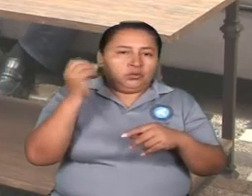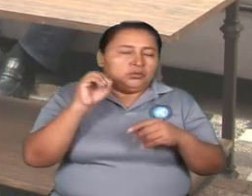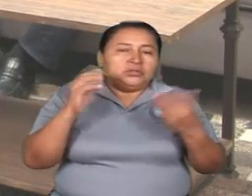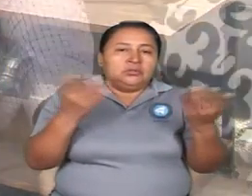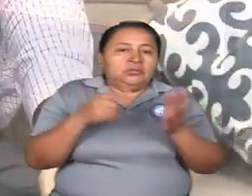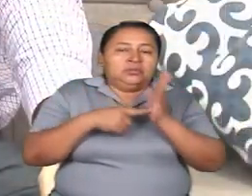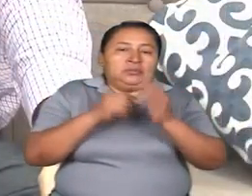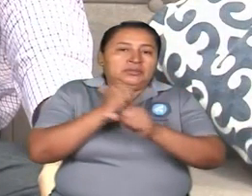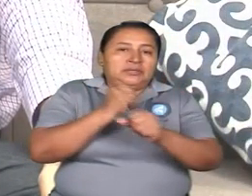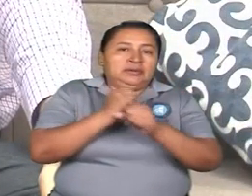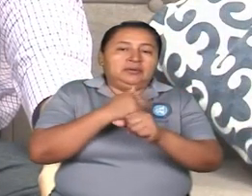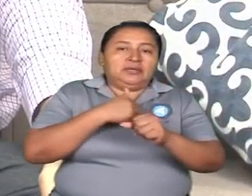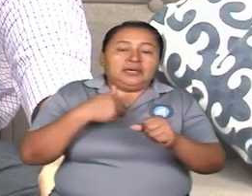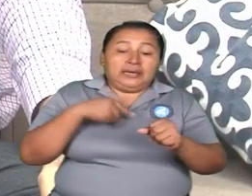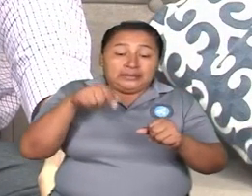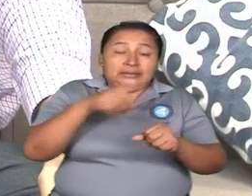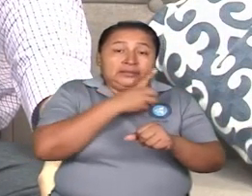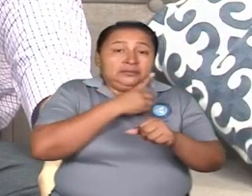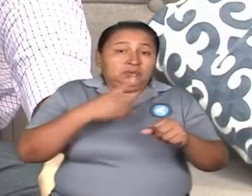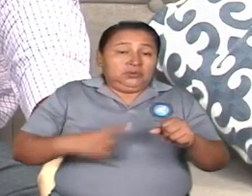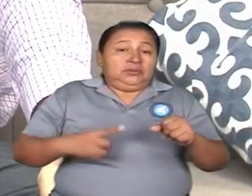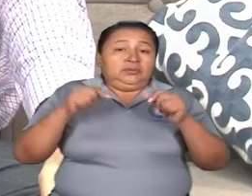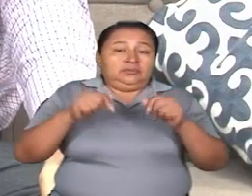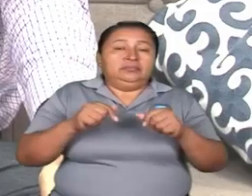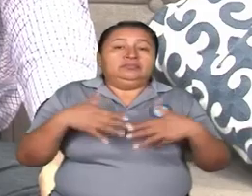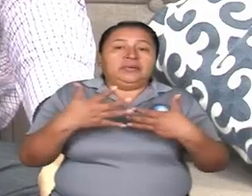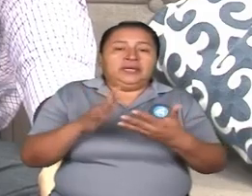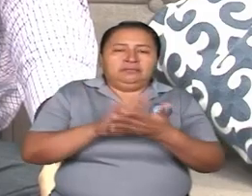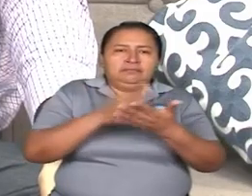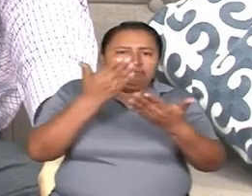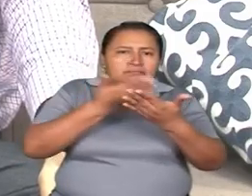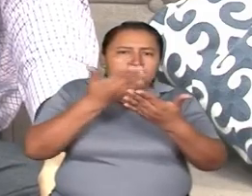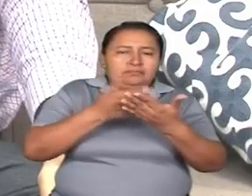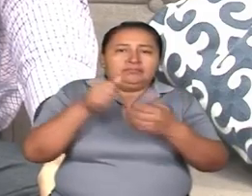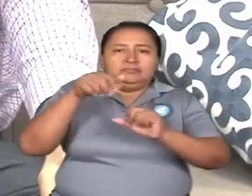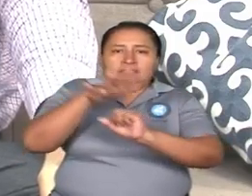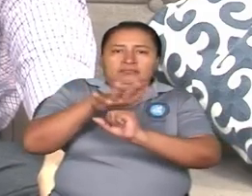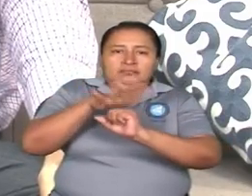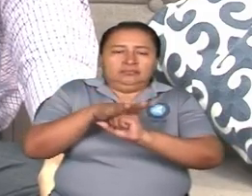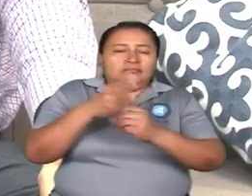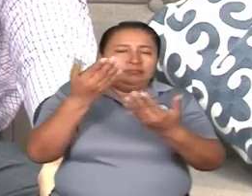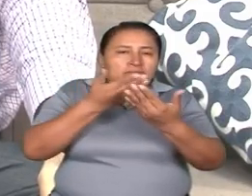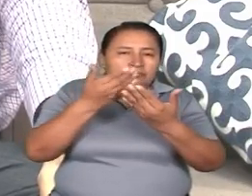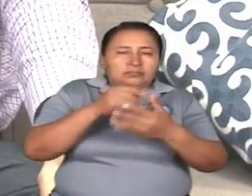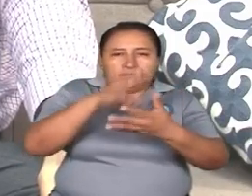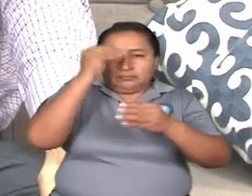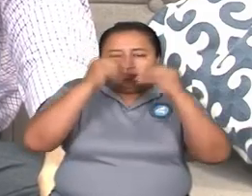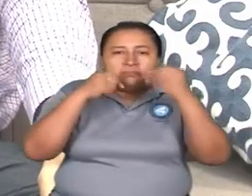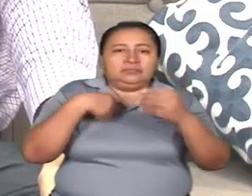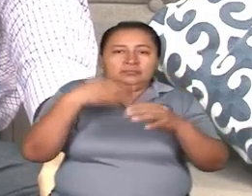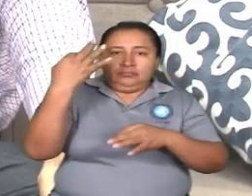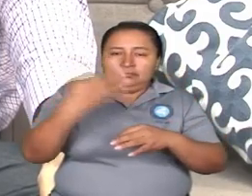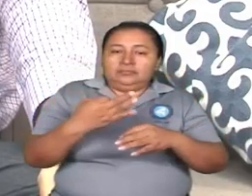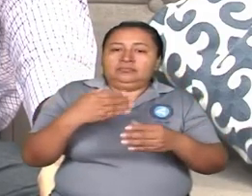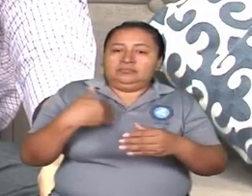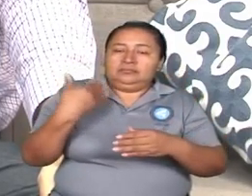en detalle de un diputado para prepararse para una comisión, para prepararse